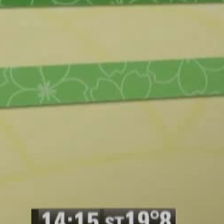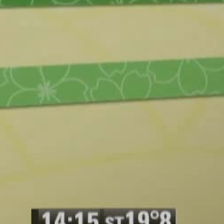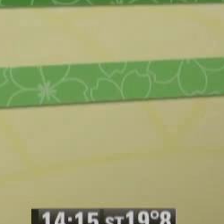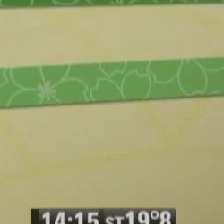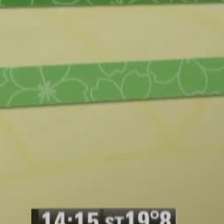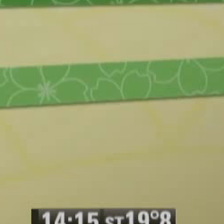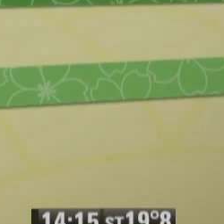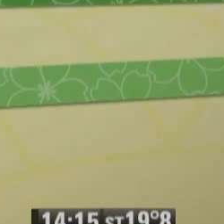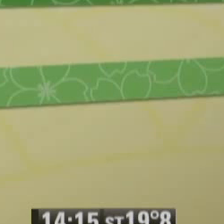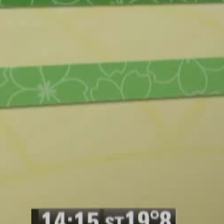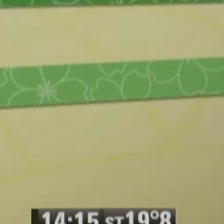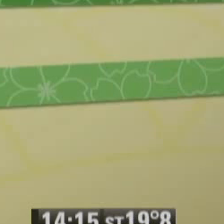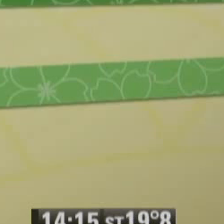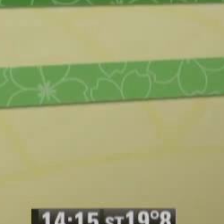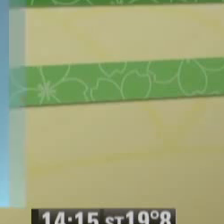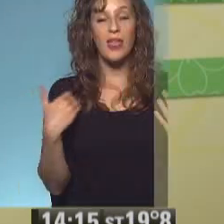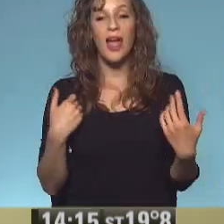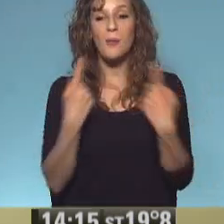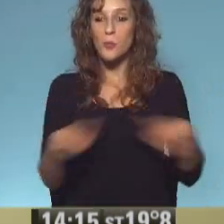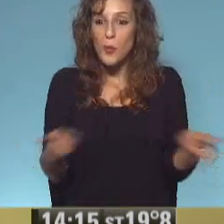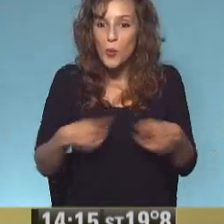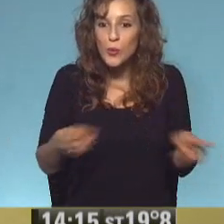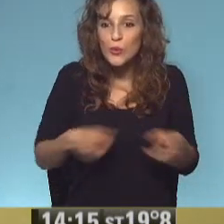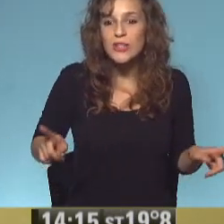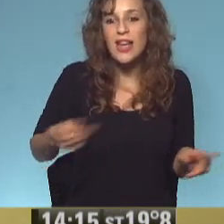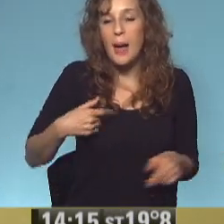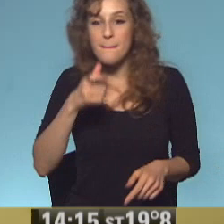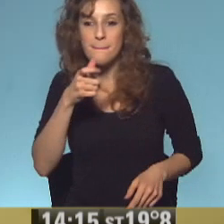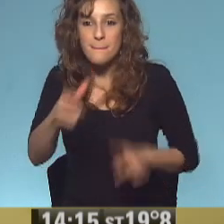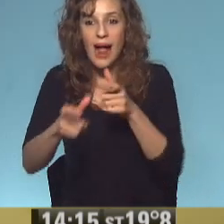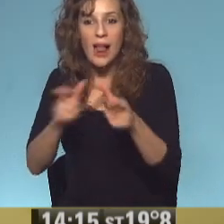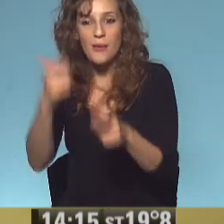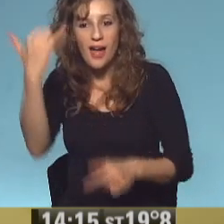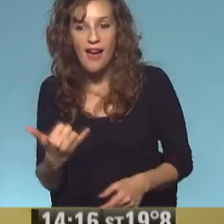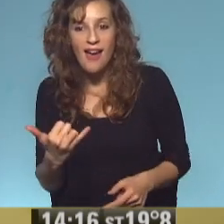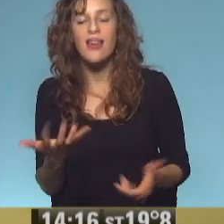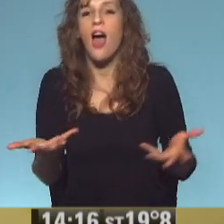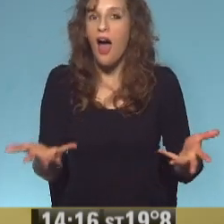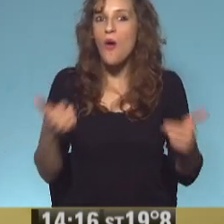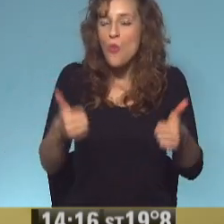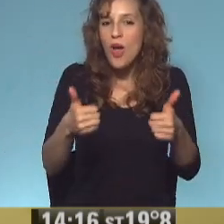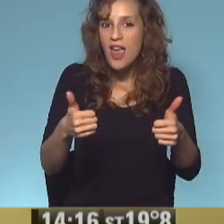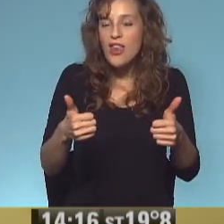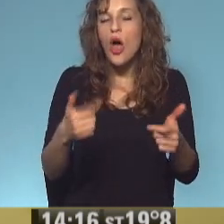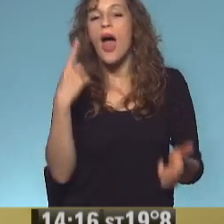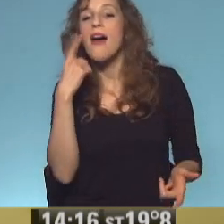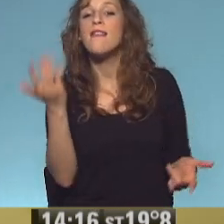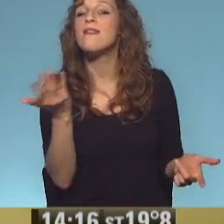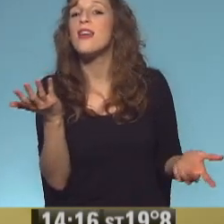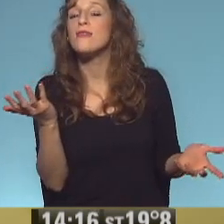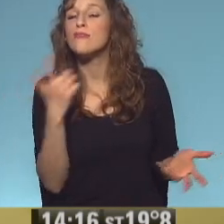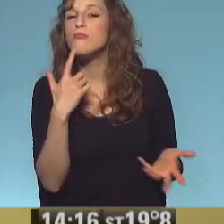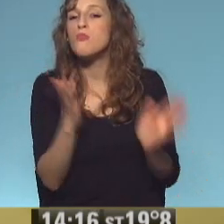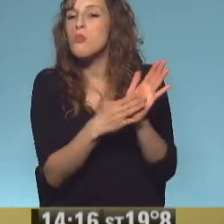¡Podemos descubrir palabras en la música! ¡Qué buena idea! A ver qué te parece. ¡Para